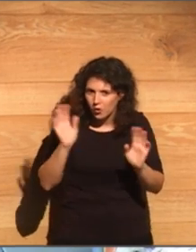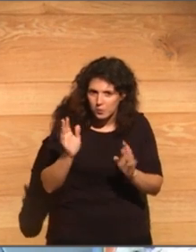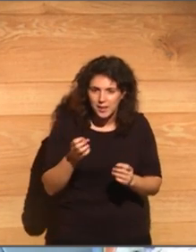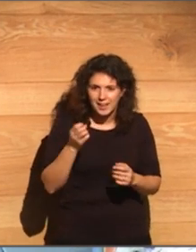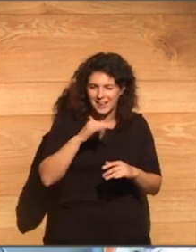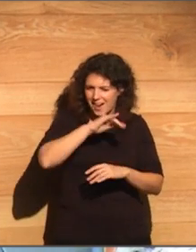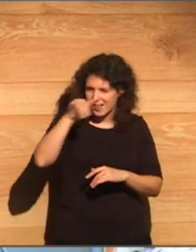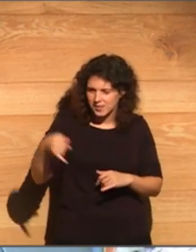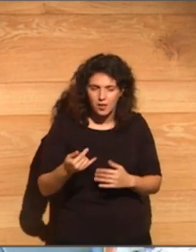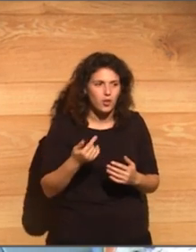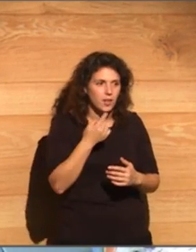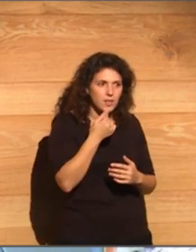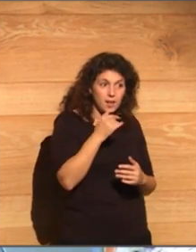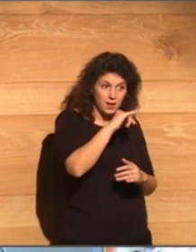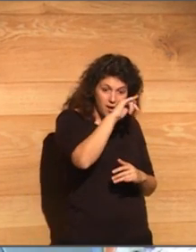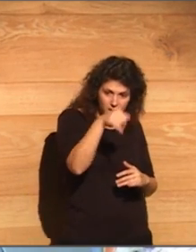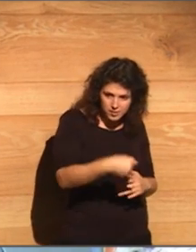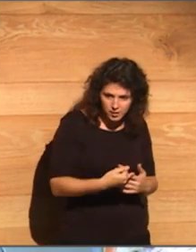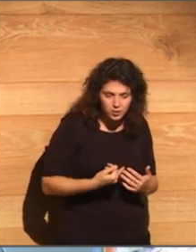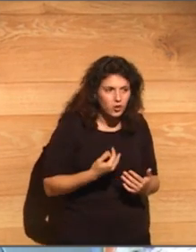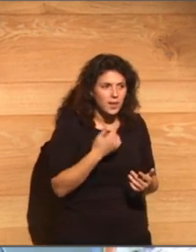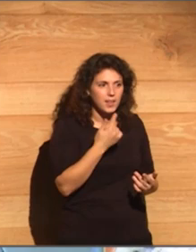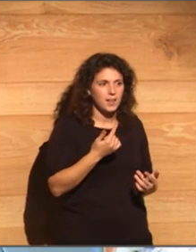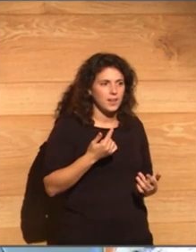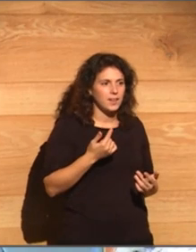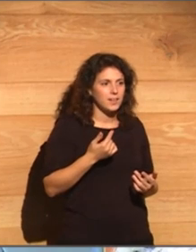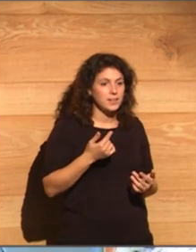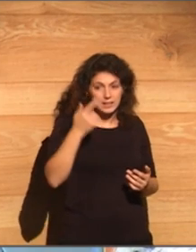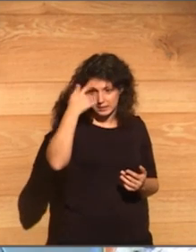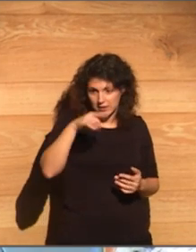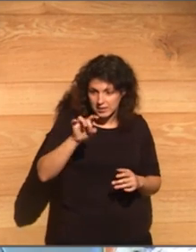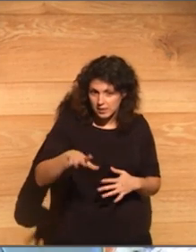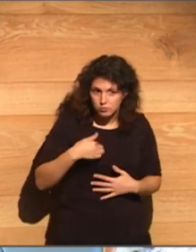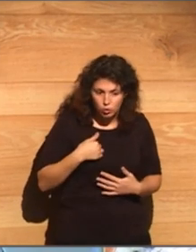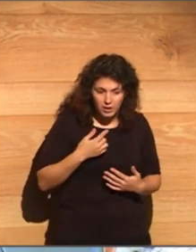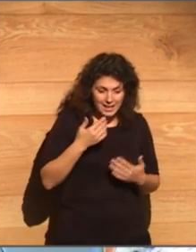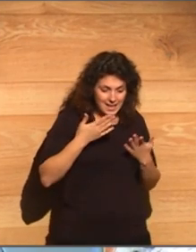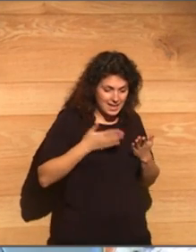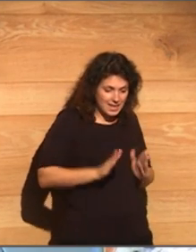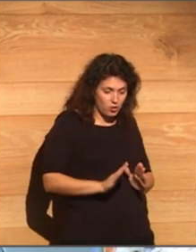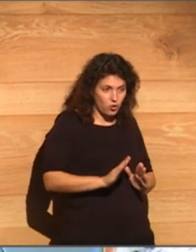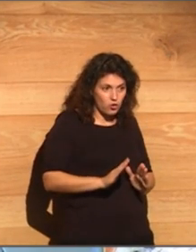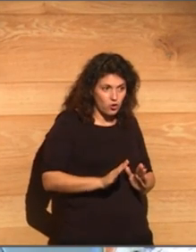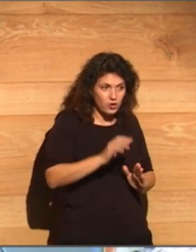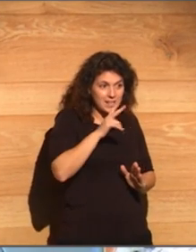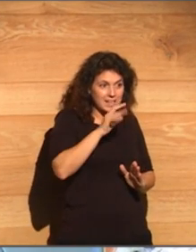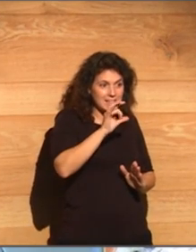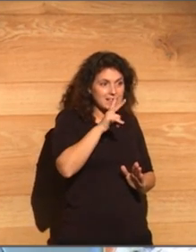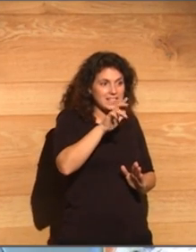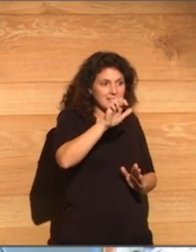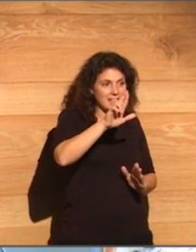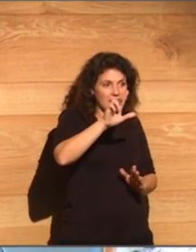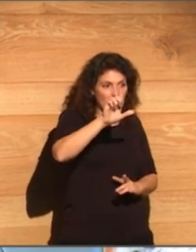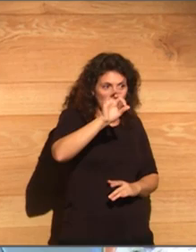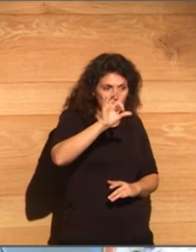me dice, cansadito. Dice, ¿cansadito? Digo, ¿qué? Dice, ¿sabes quién soy? No, dice, soy el hijo de la de Sherlocka. Ah, Sherlockito.